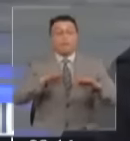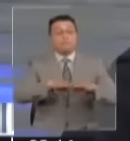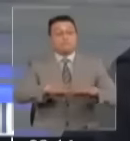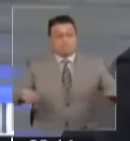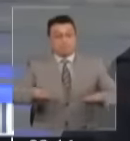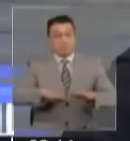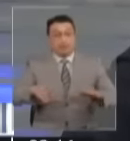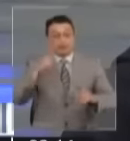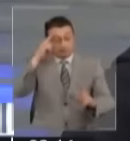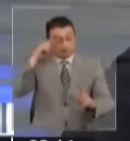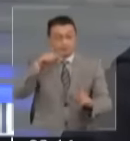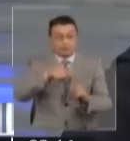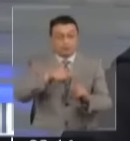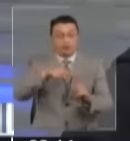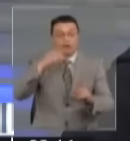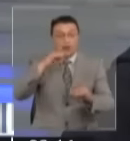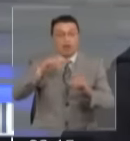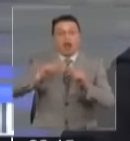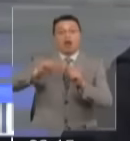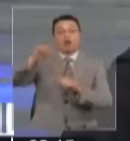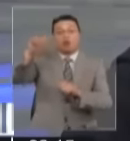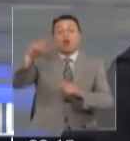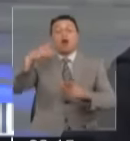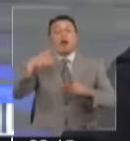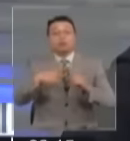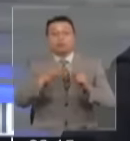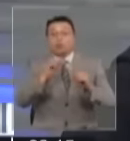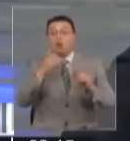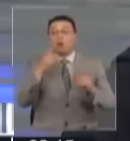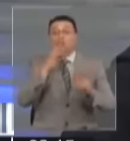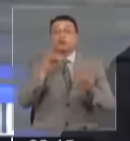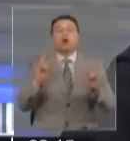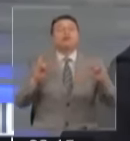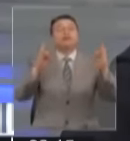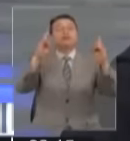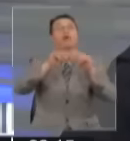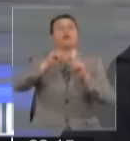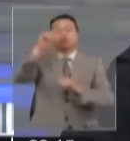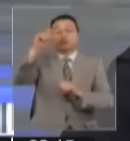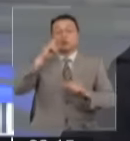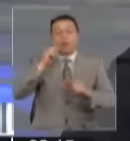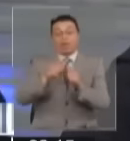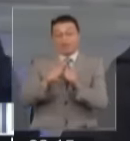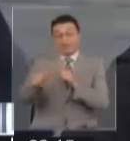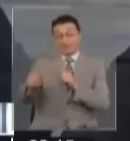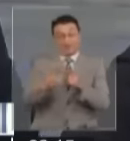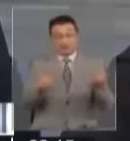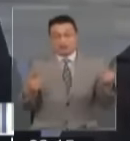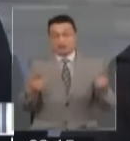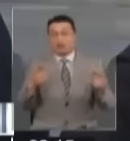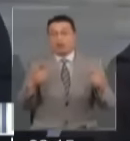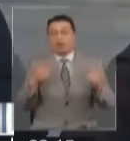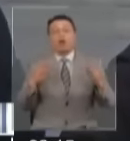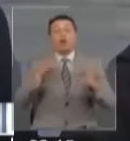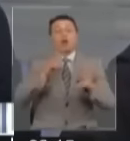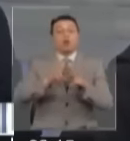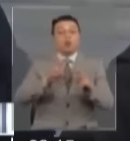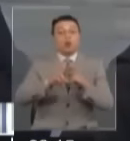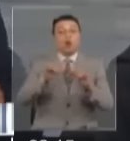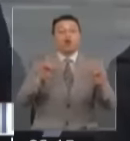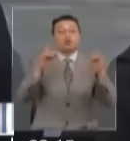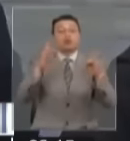centradas en lo que es la altura y la densidad, no dan cuenta, por ejemplo, de variables como la constructividad el distanciamiento, el adosamiento de las construcciones,